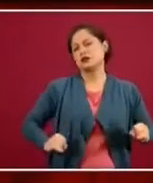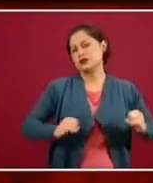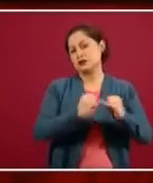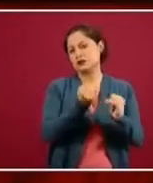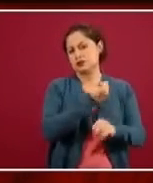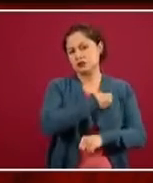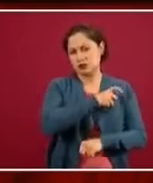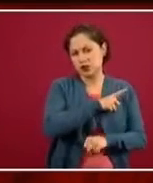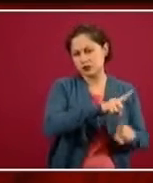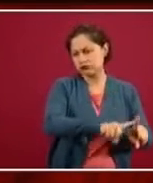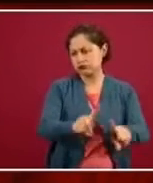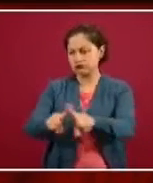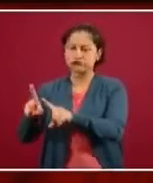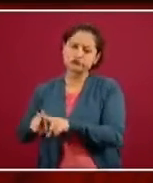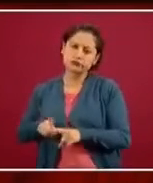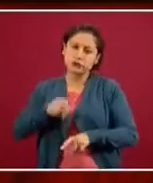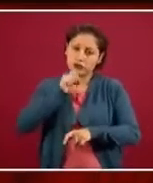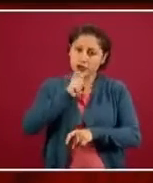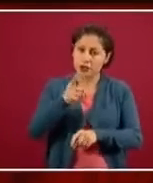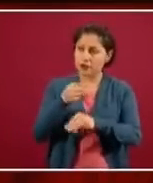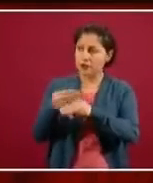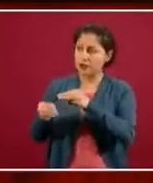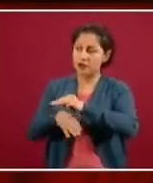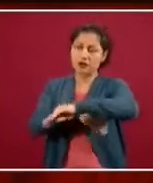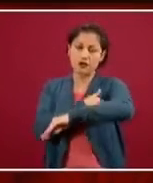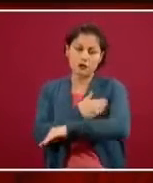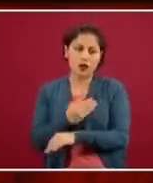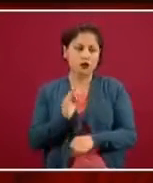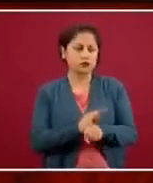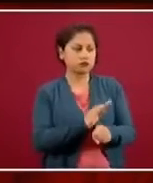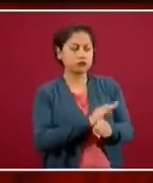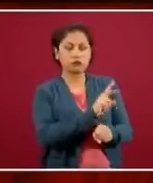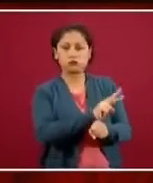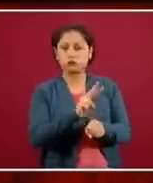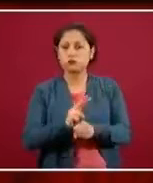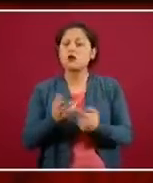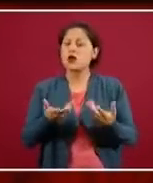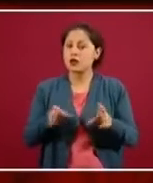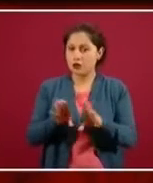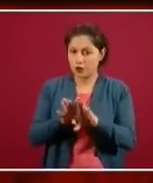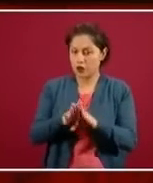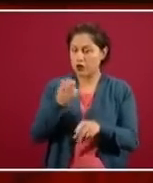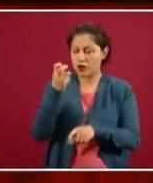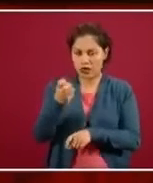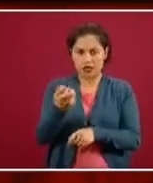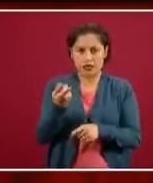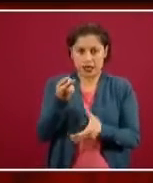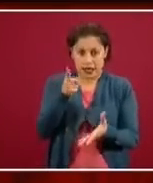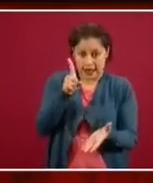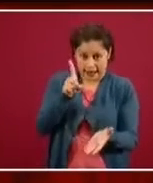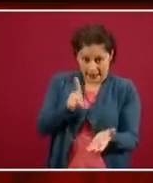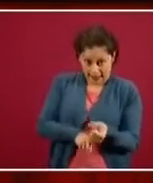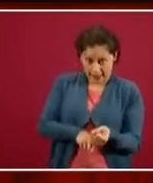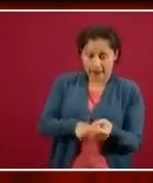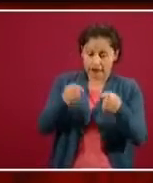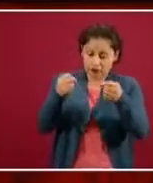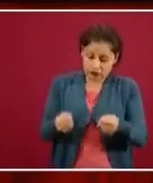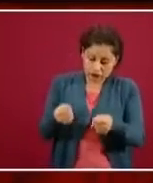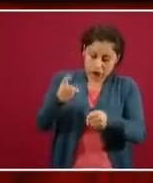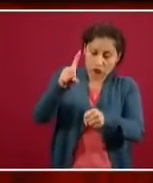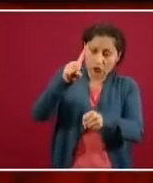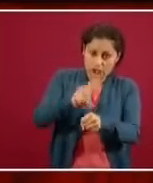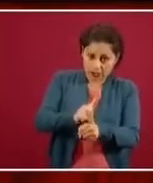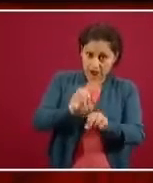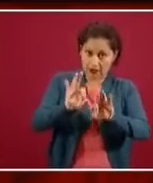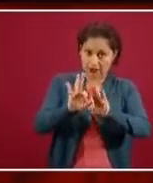instalaciones de resguardo de los materiales, etcétera. Dentro de esa segmento o ese componente de la estrategia